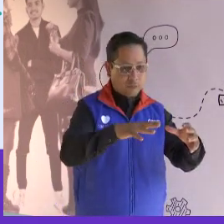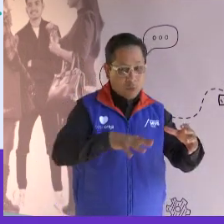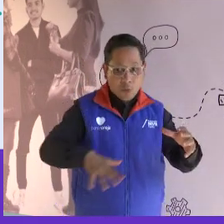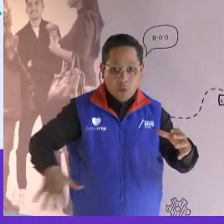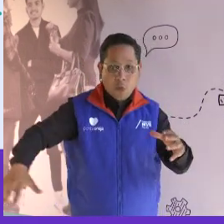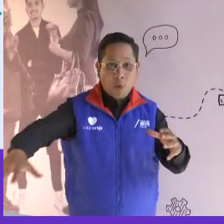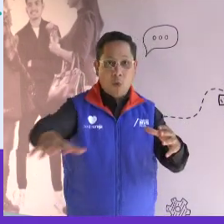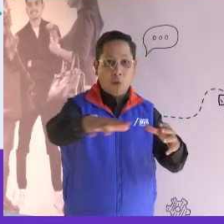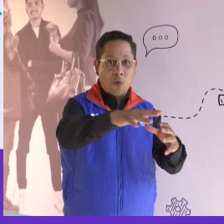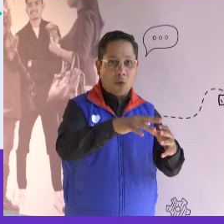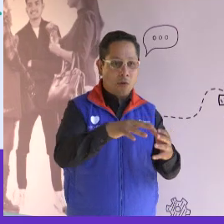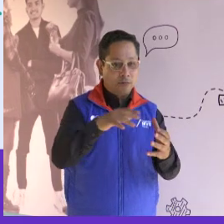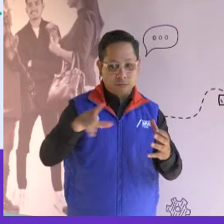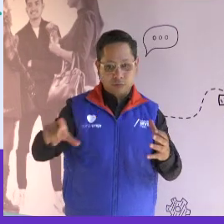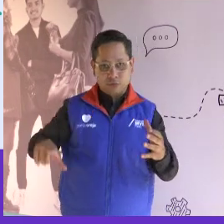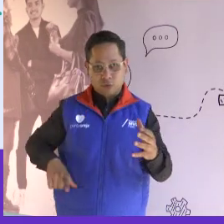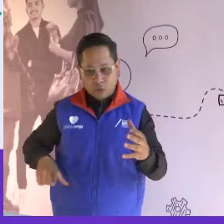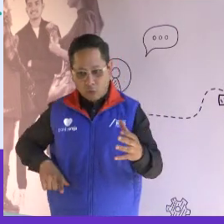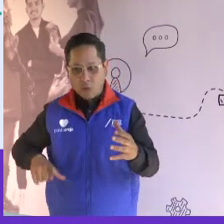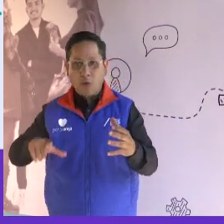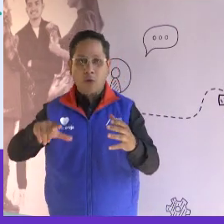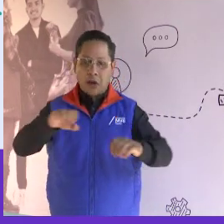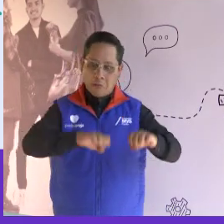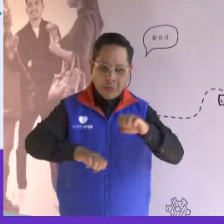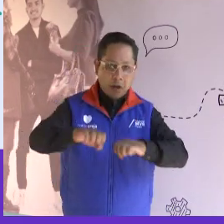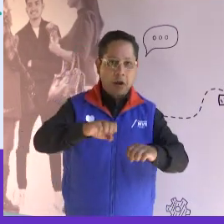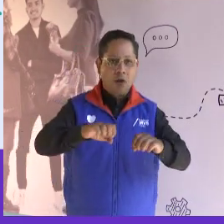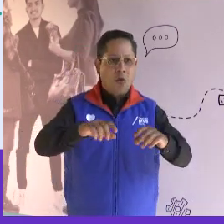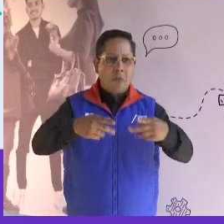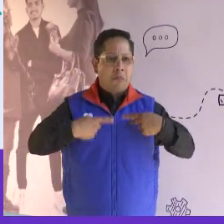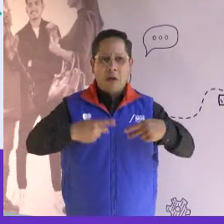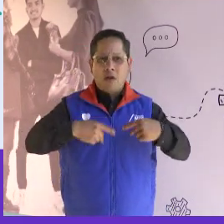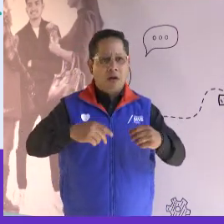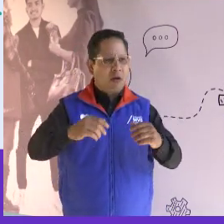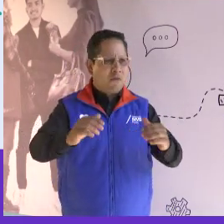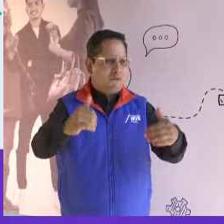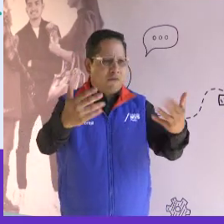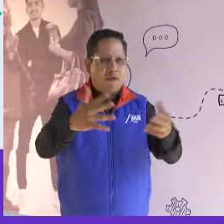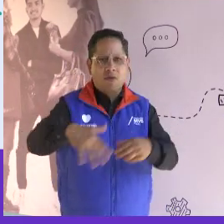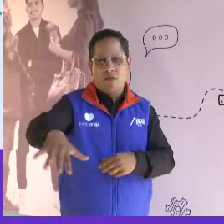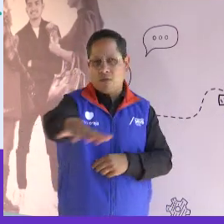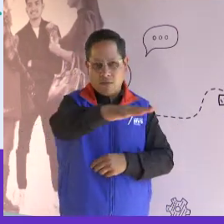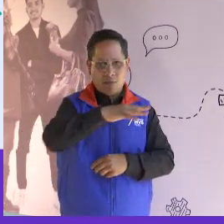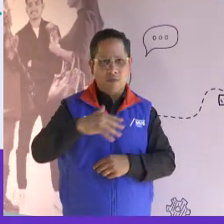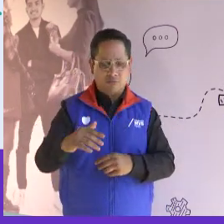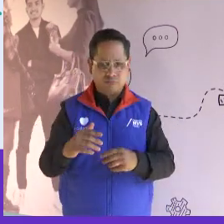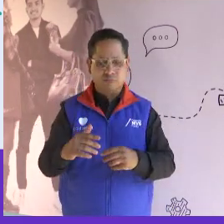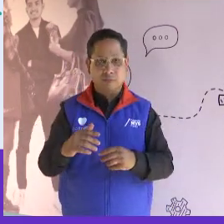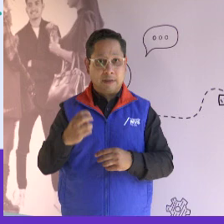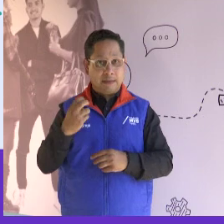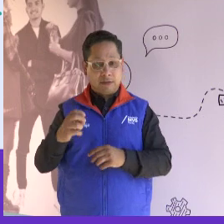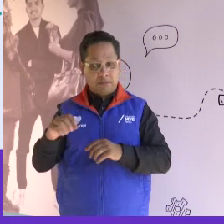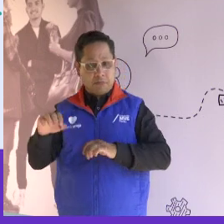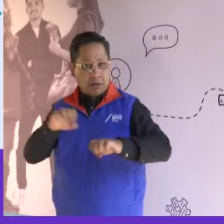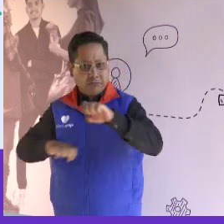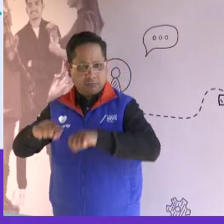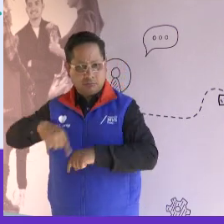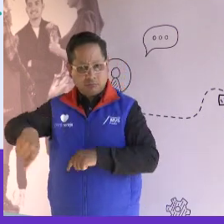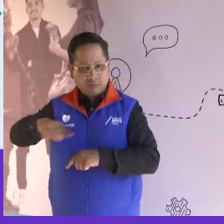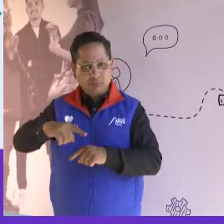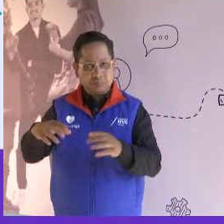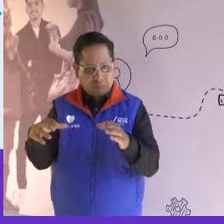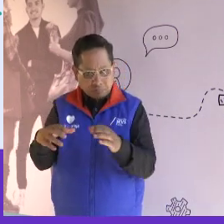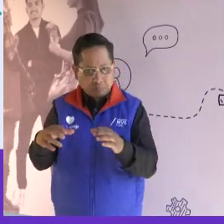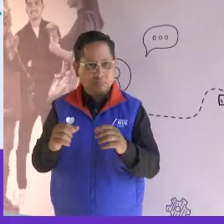los que forman parte del gobierno, de las empresas, la gente en general, somos sociedad civil. Tenemos a las empresas,